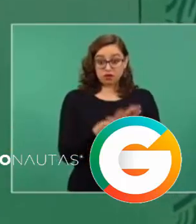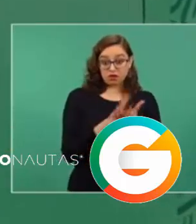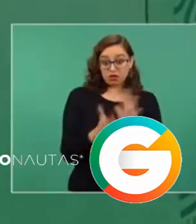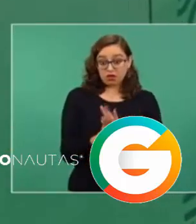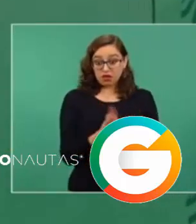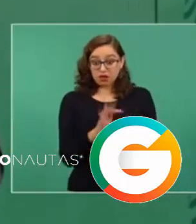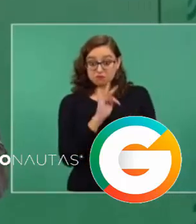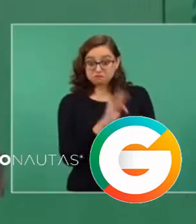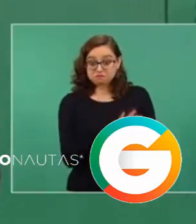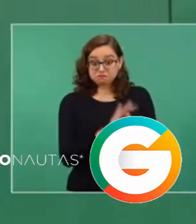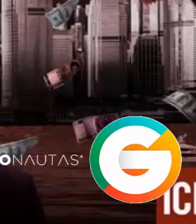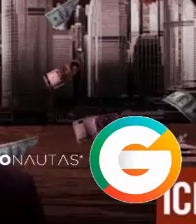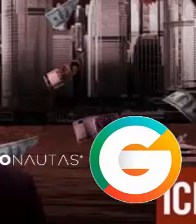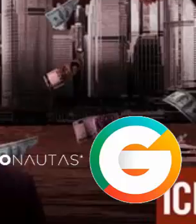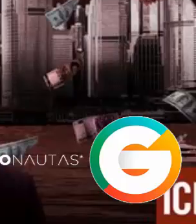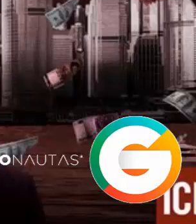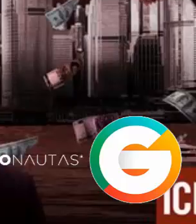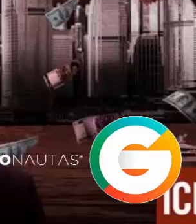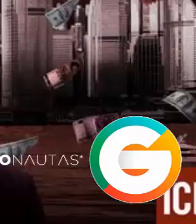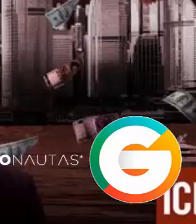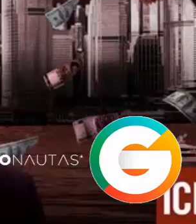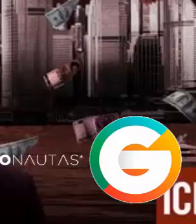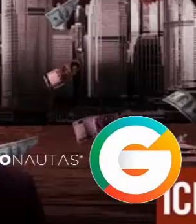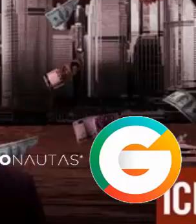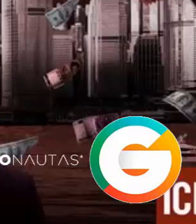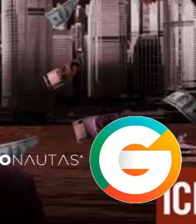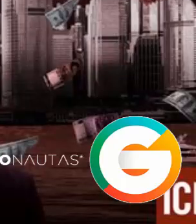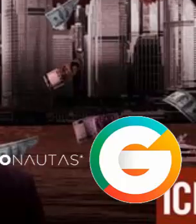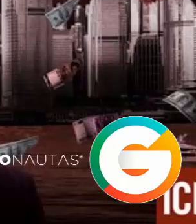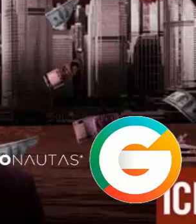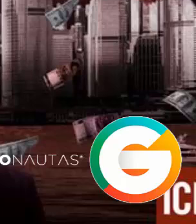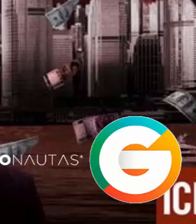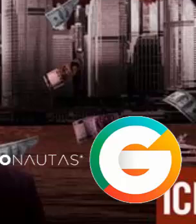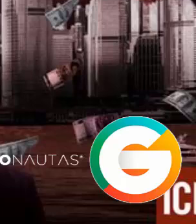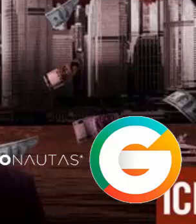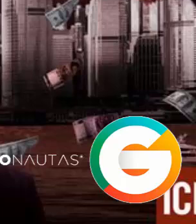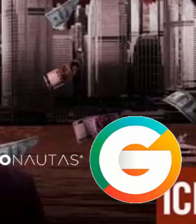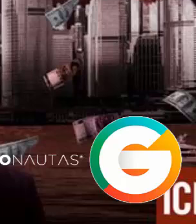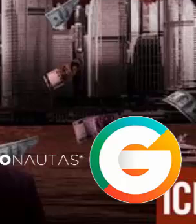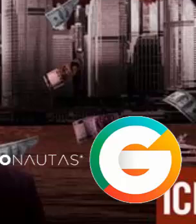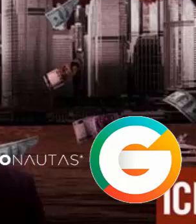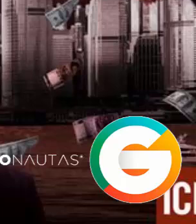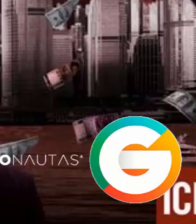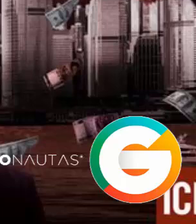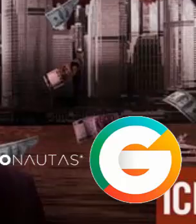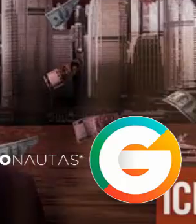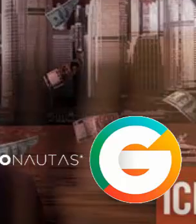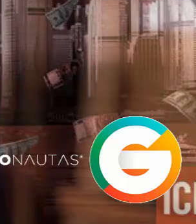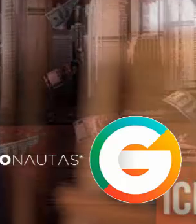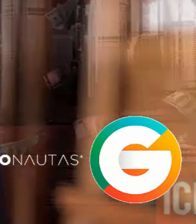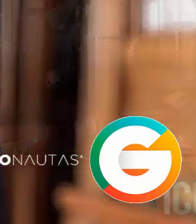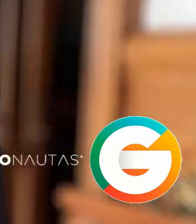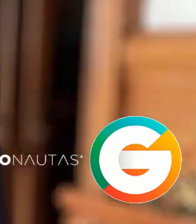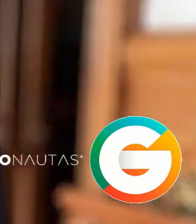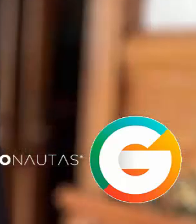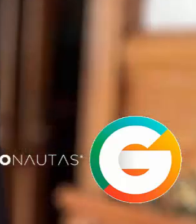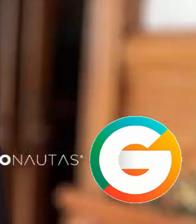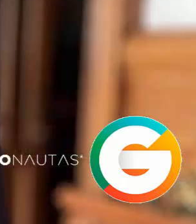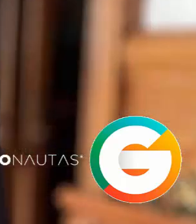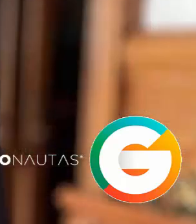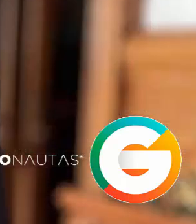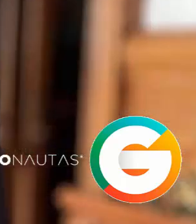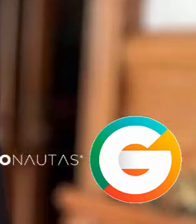misma semana, a las revelaciones de la investigación internacional Papeles de Pandora, que puso al descubierto que el secretario de